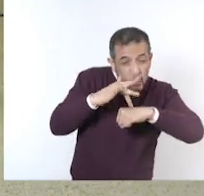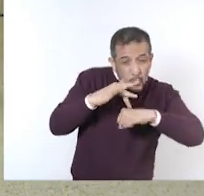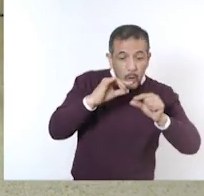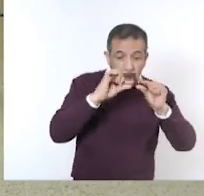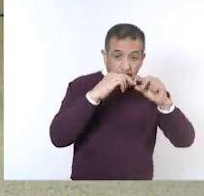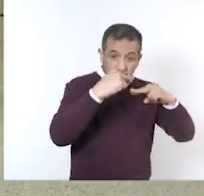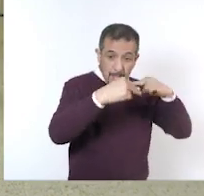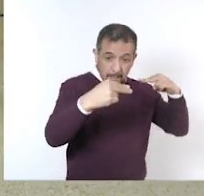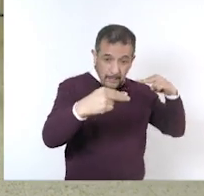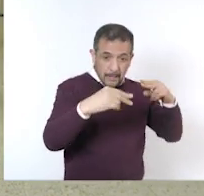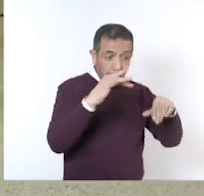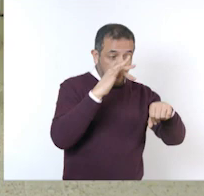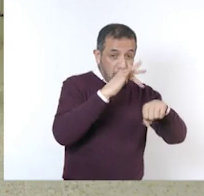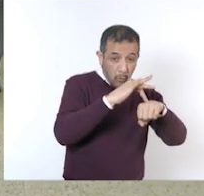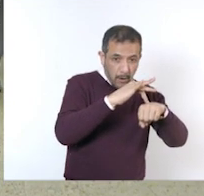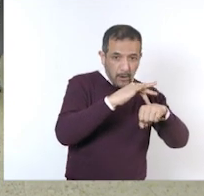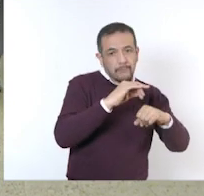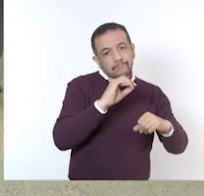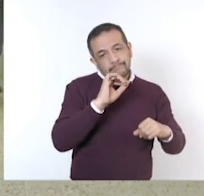juego.